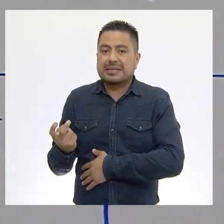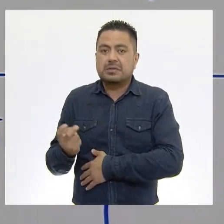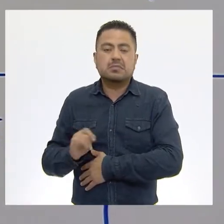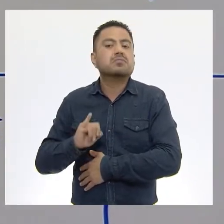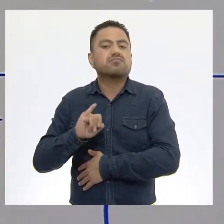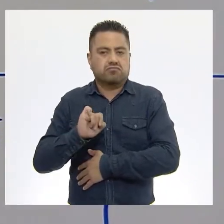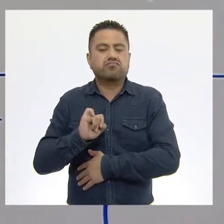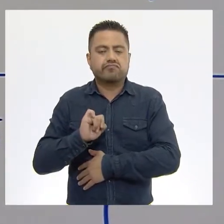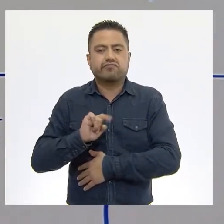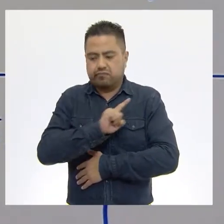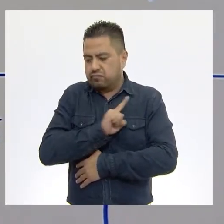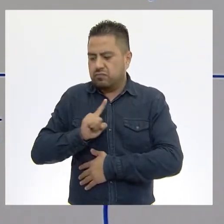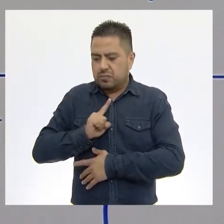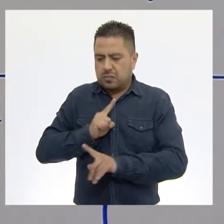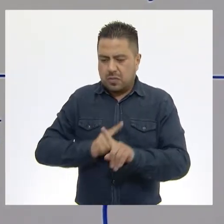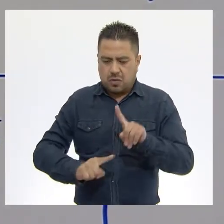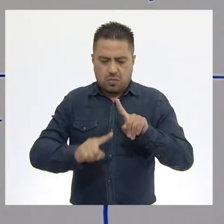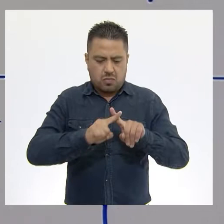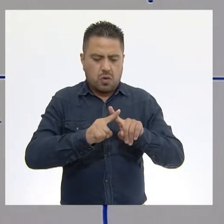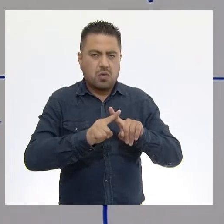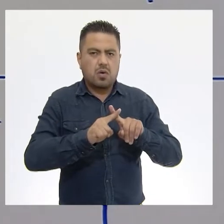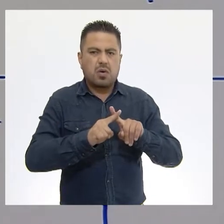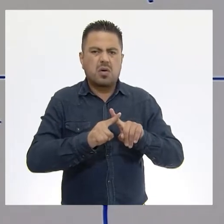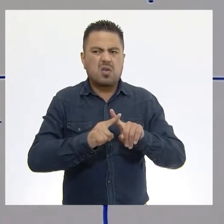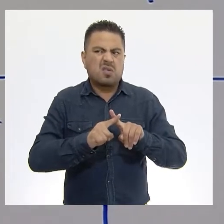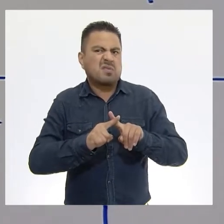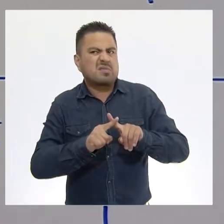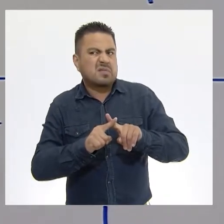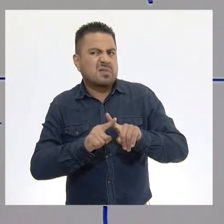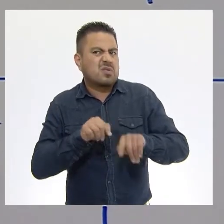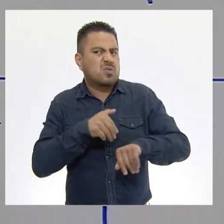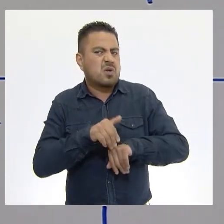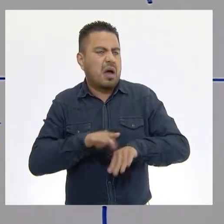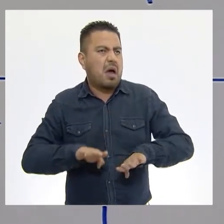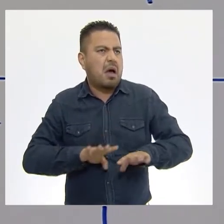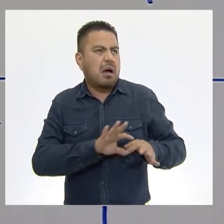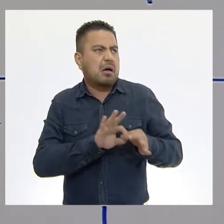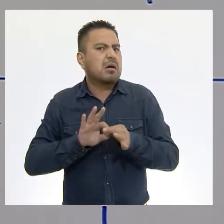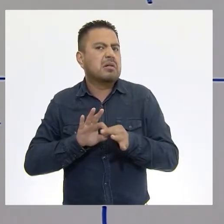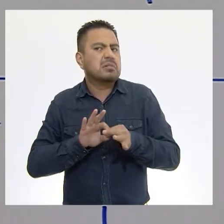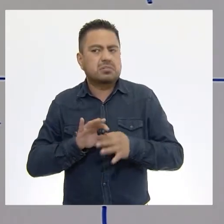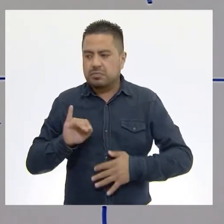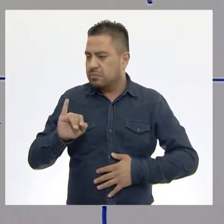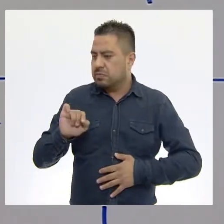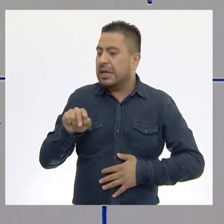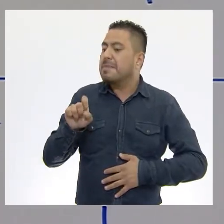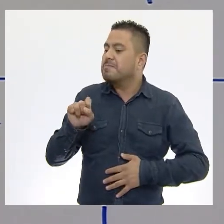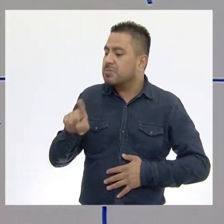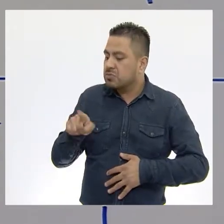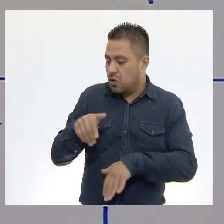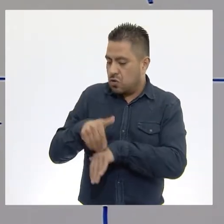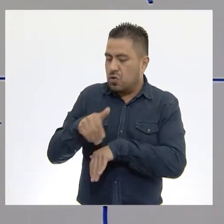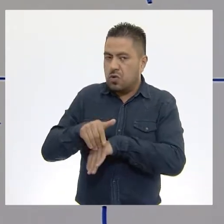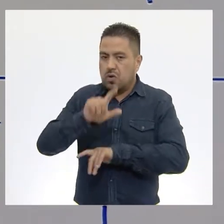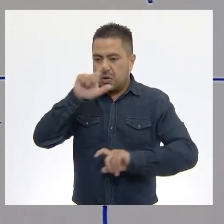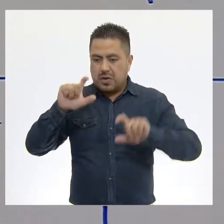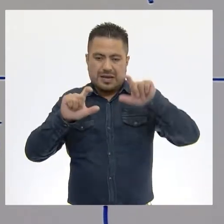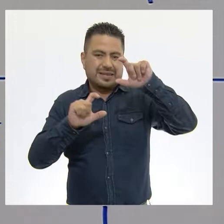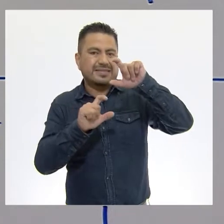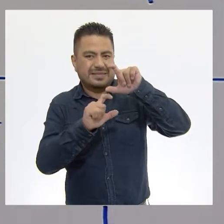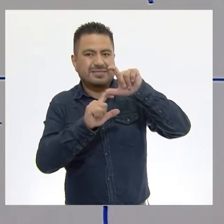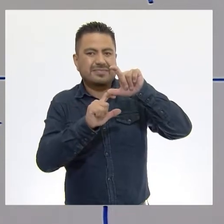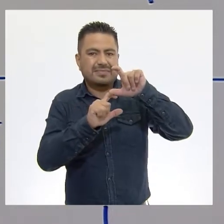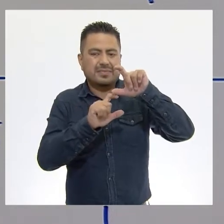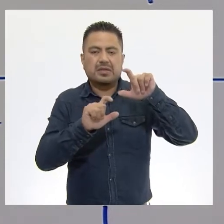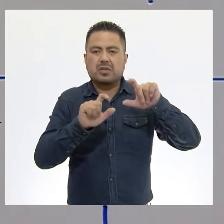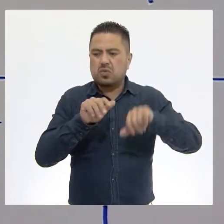Sí, teníamos que multiplicarlo por un denominador común. Ajá, por el mismo este número, caso, tanto el numerador como el denominador.